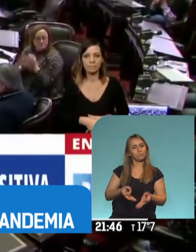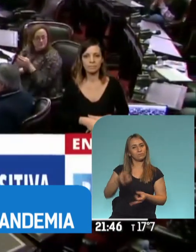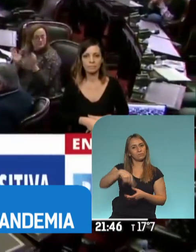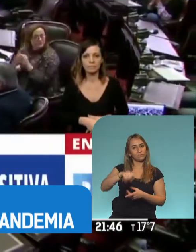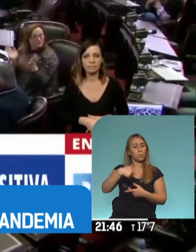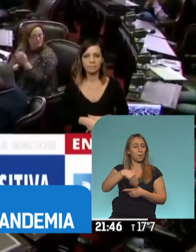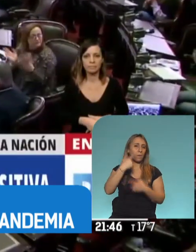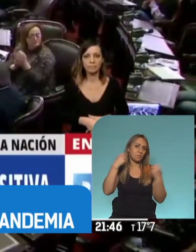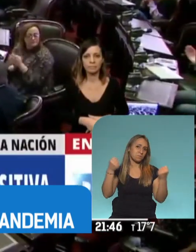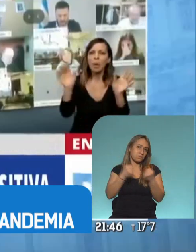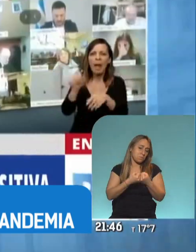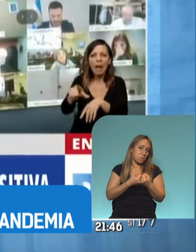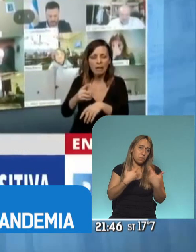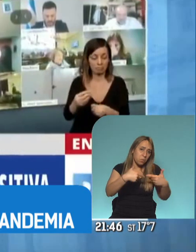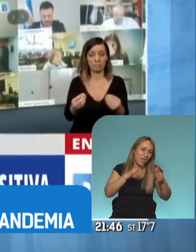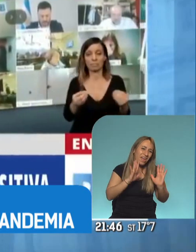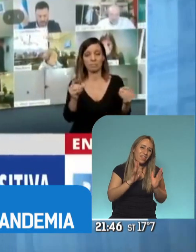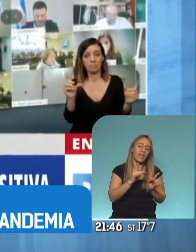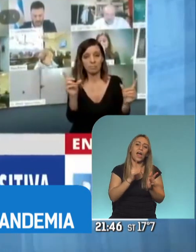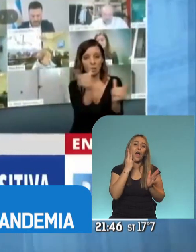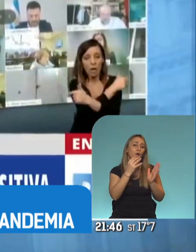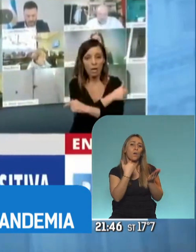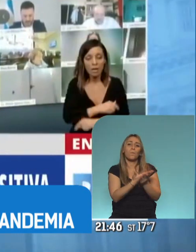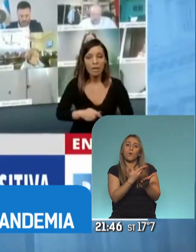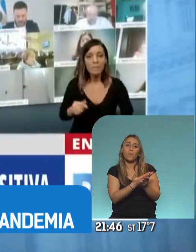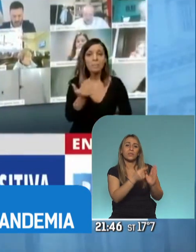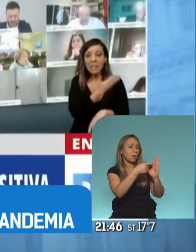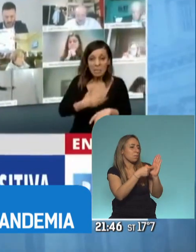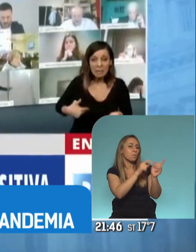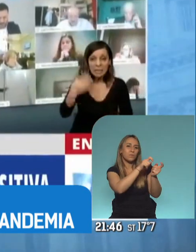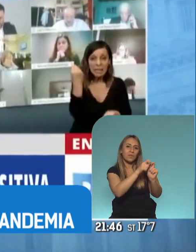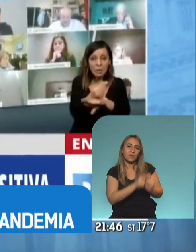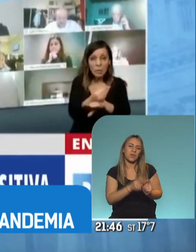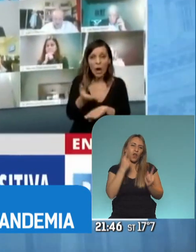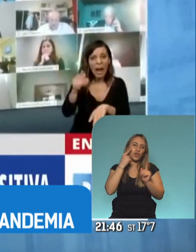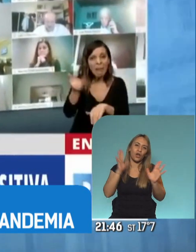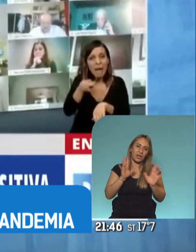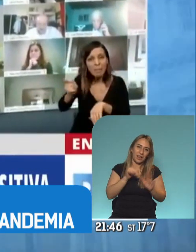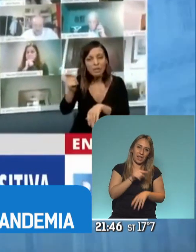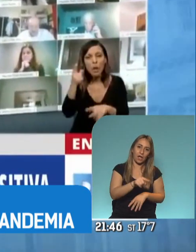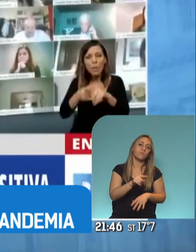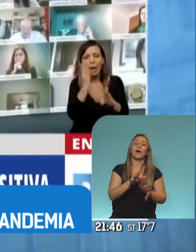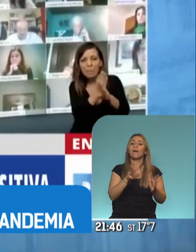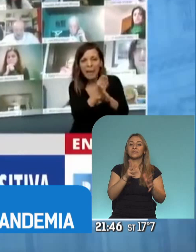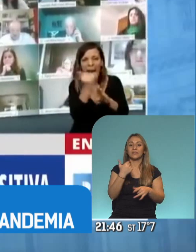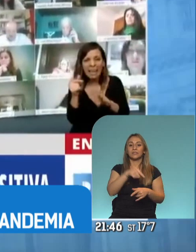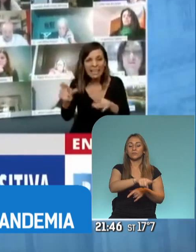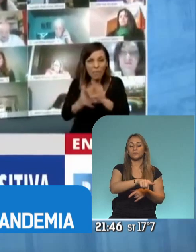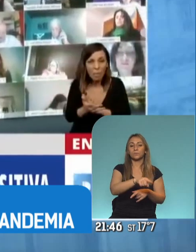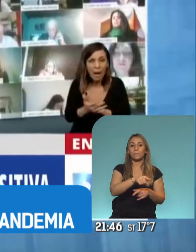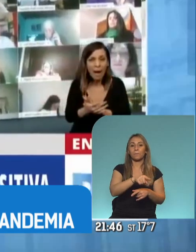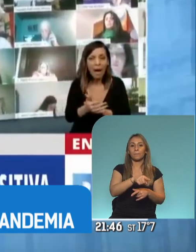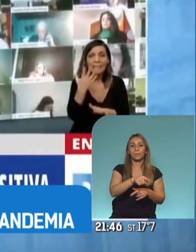plantear alguna modificación, pero no me imagino, por ejemplo, al radicalismo que en algún momento representó la causa de los desposeídos de